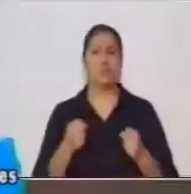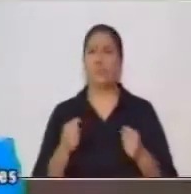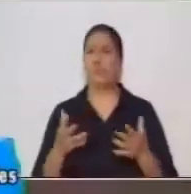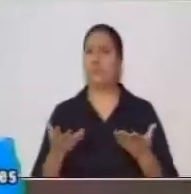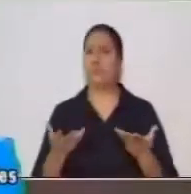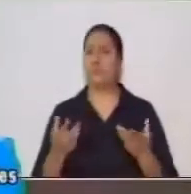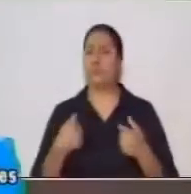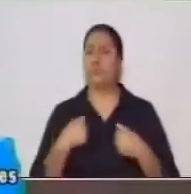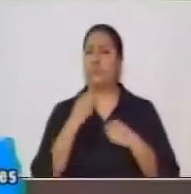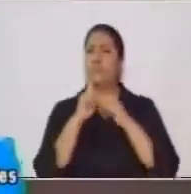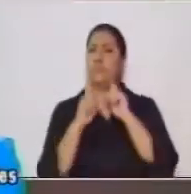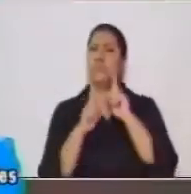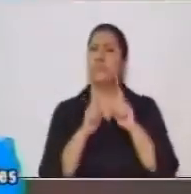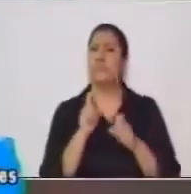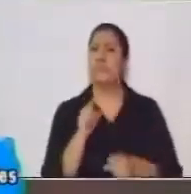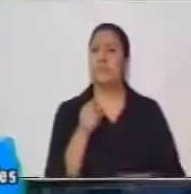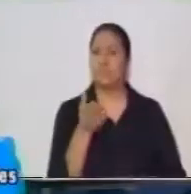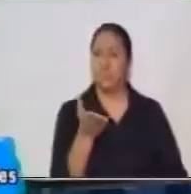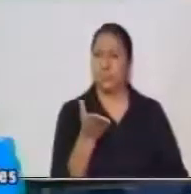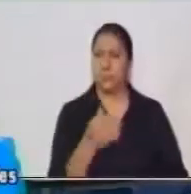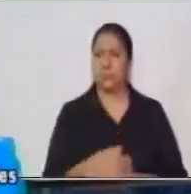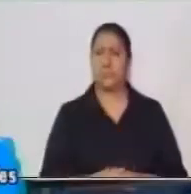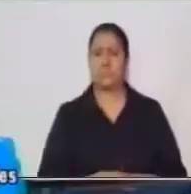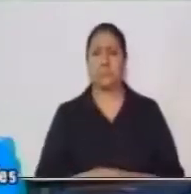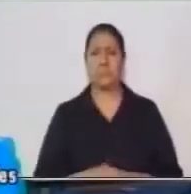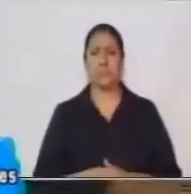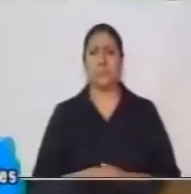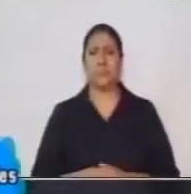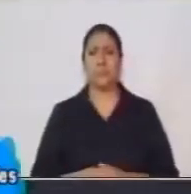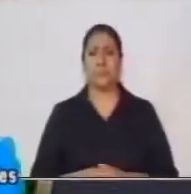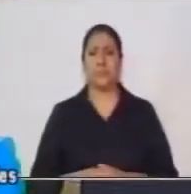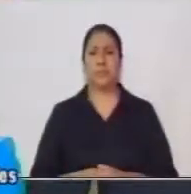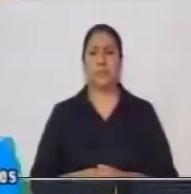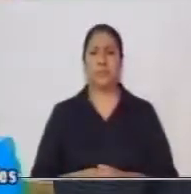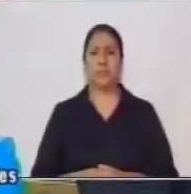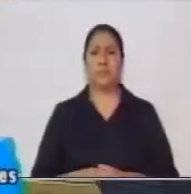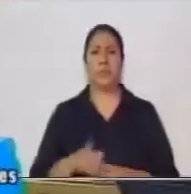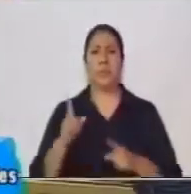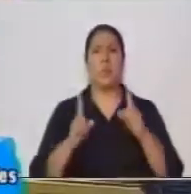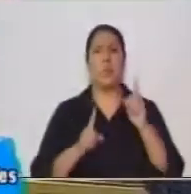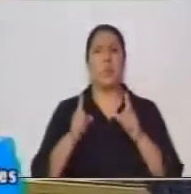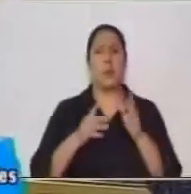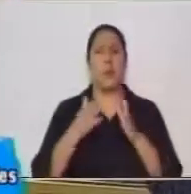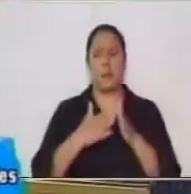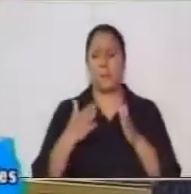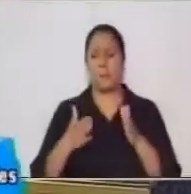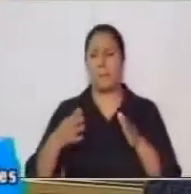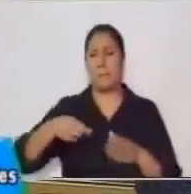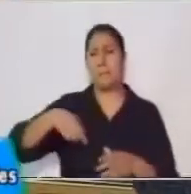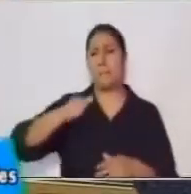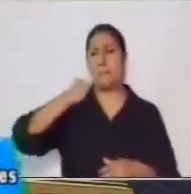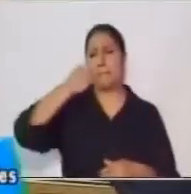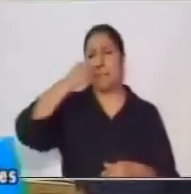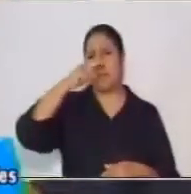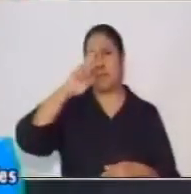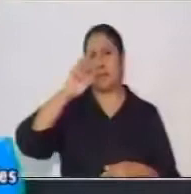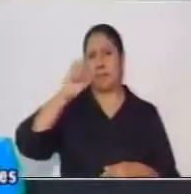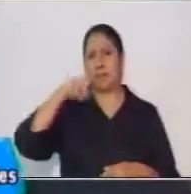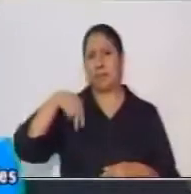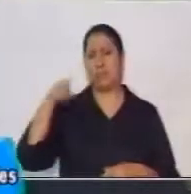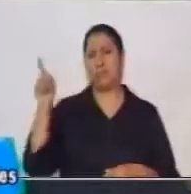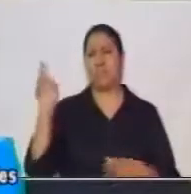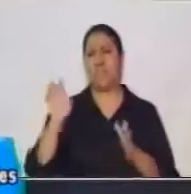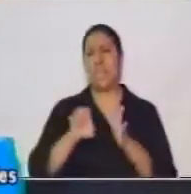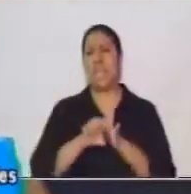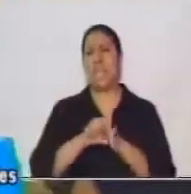las preguntas. Primero, ¿qué tipo de patrón se aplica en este ejemplo?